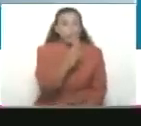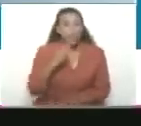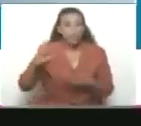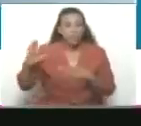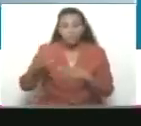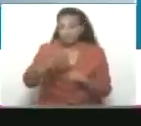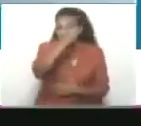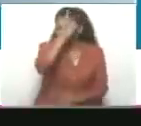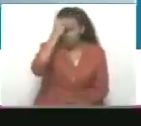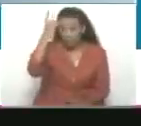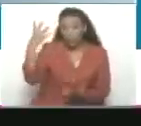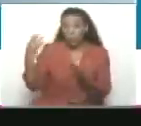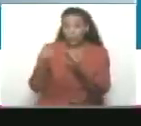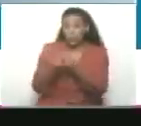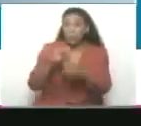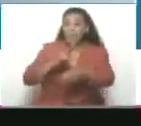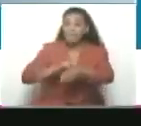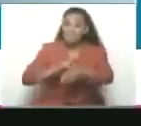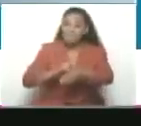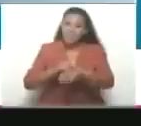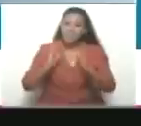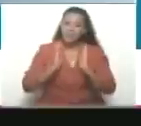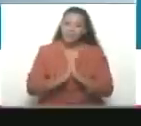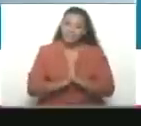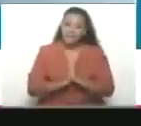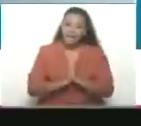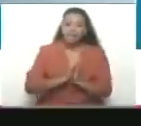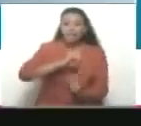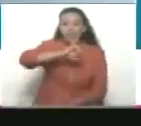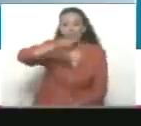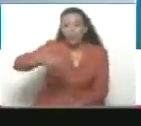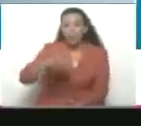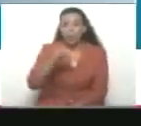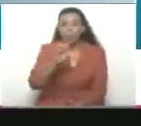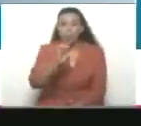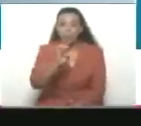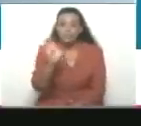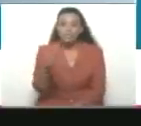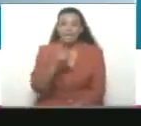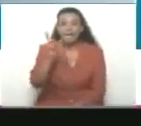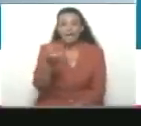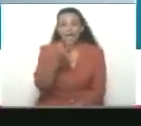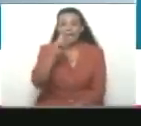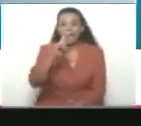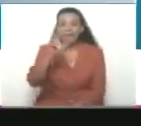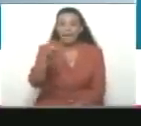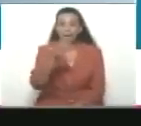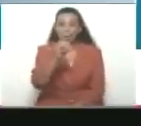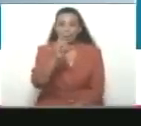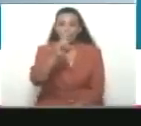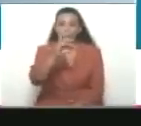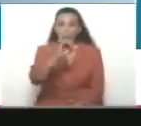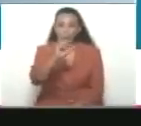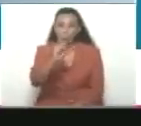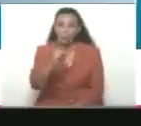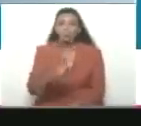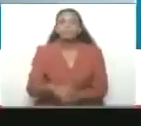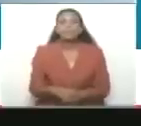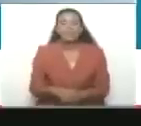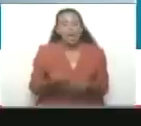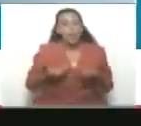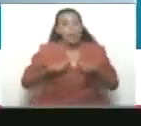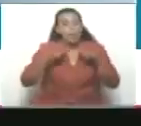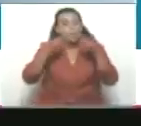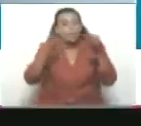diosdado con José Gregorio Hernández recuer ustedes Tena una promesa fuerte está pagando la promesa de darle un